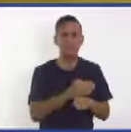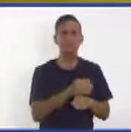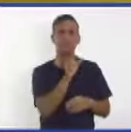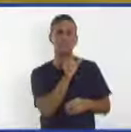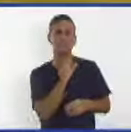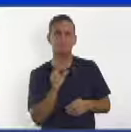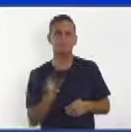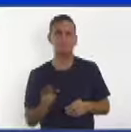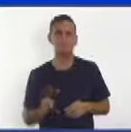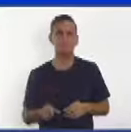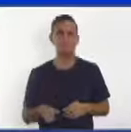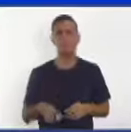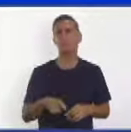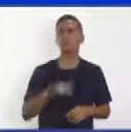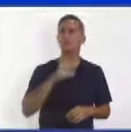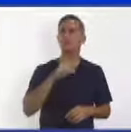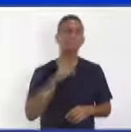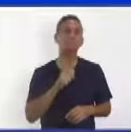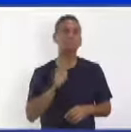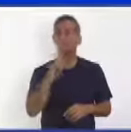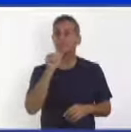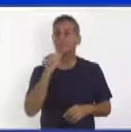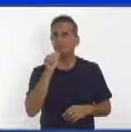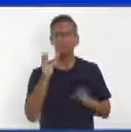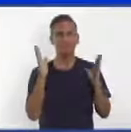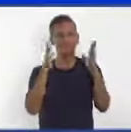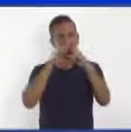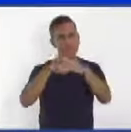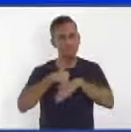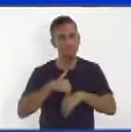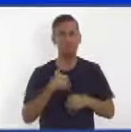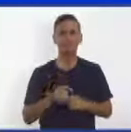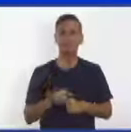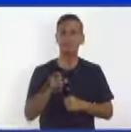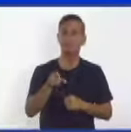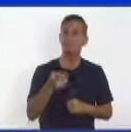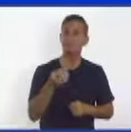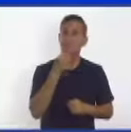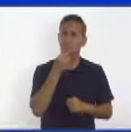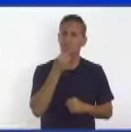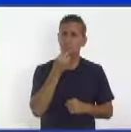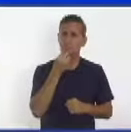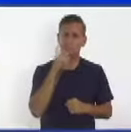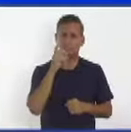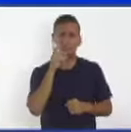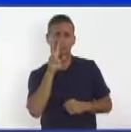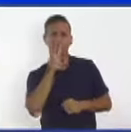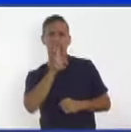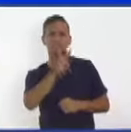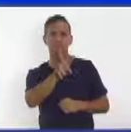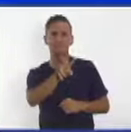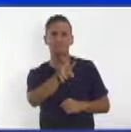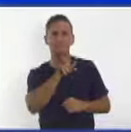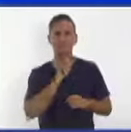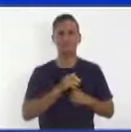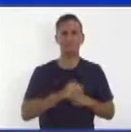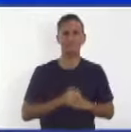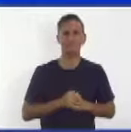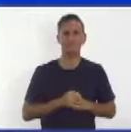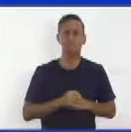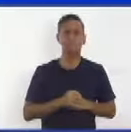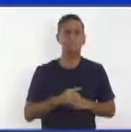léxicas como ustedes pueden apreciar en la pantalla nosotros para